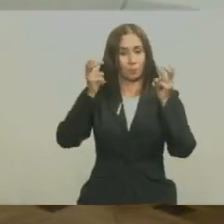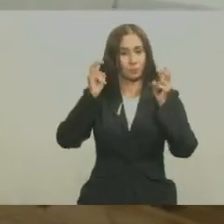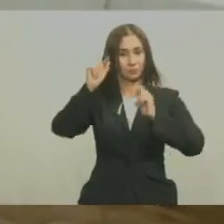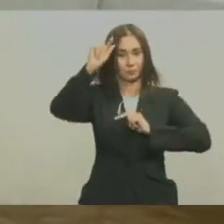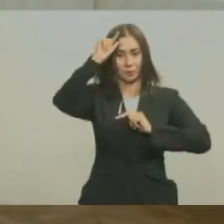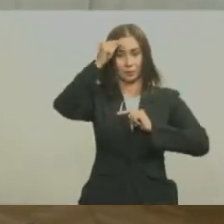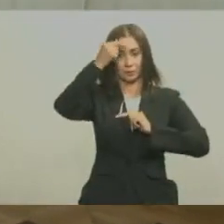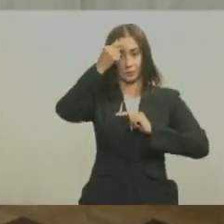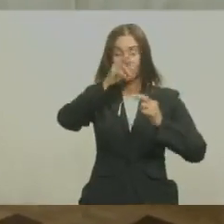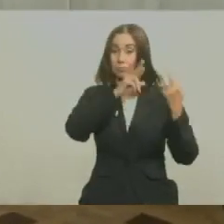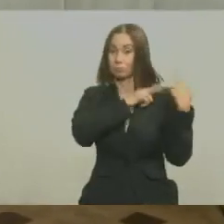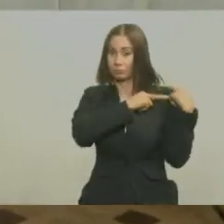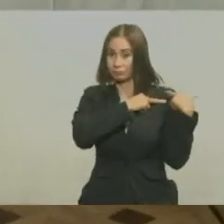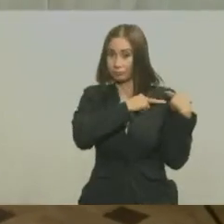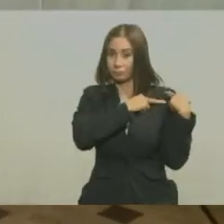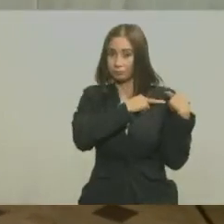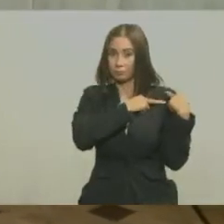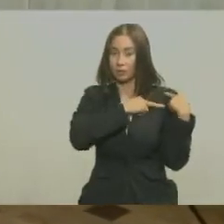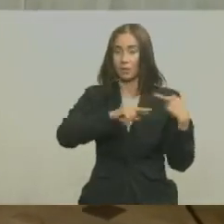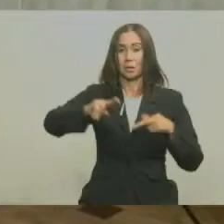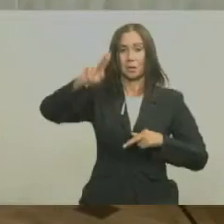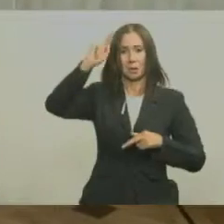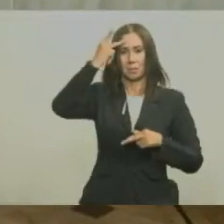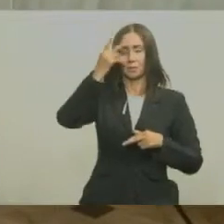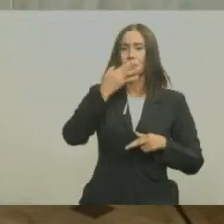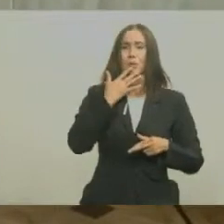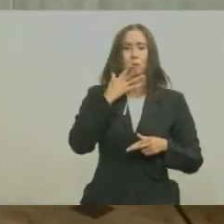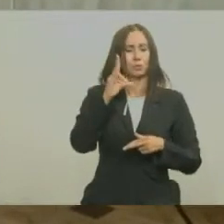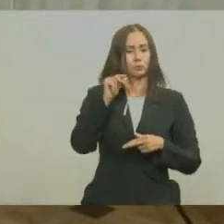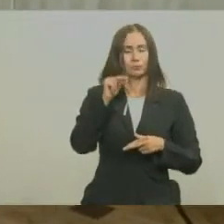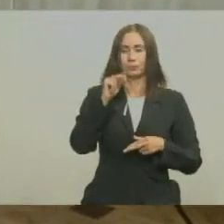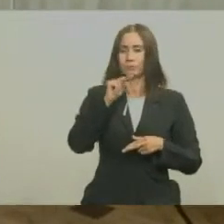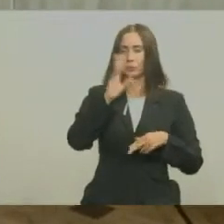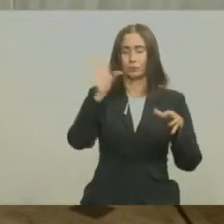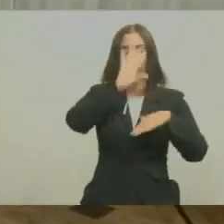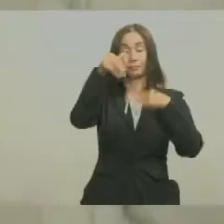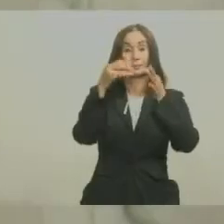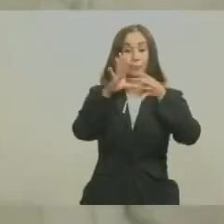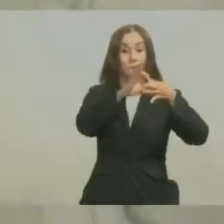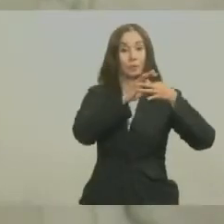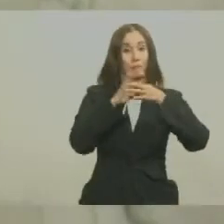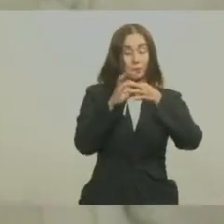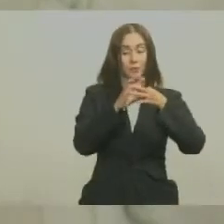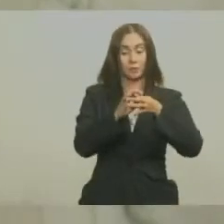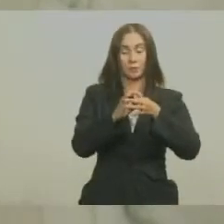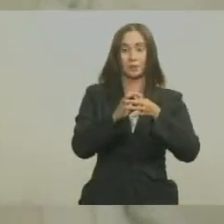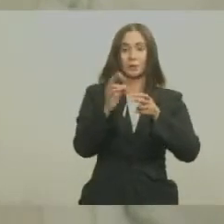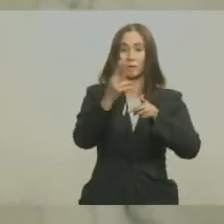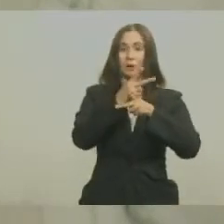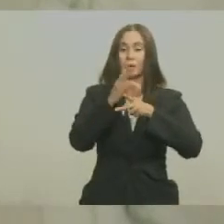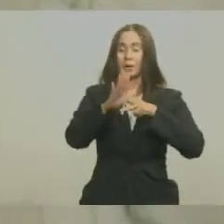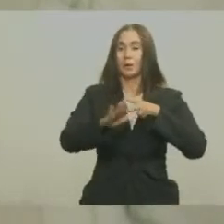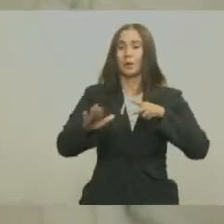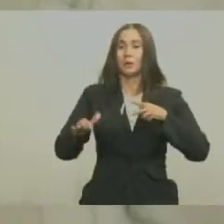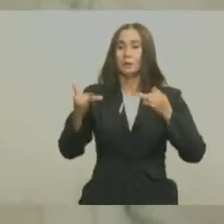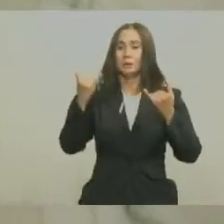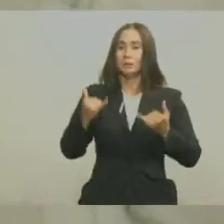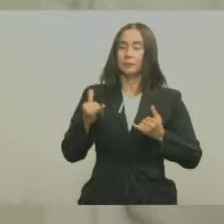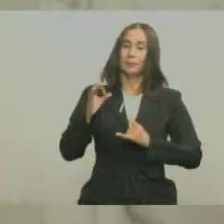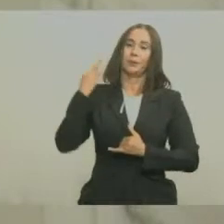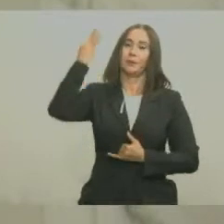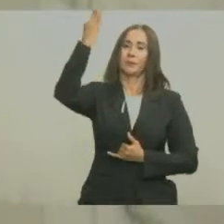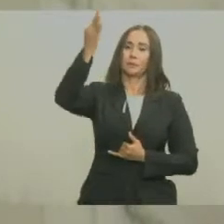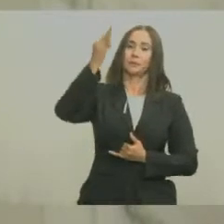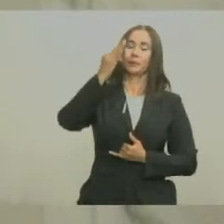Estado, sin partidos, sin colores, sino por el bien de nuestros más pequeños, del presente y del